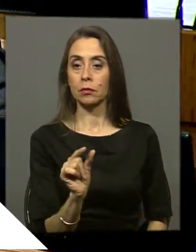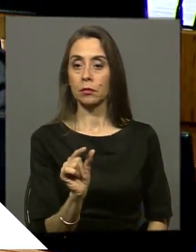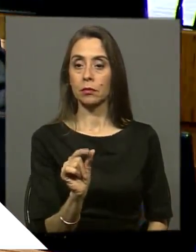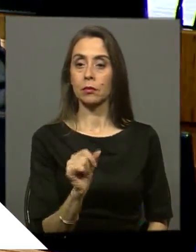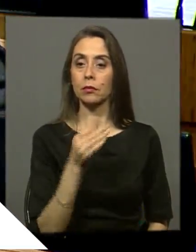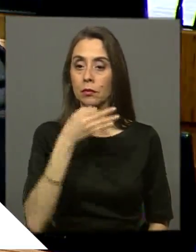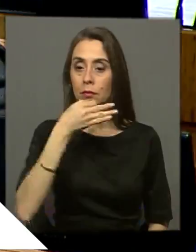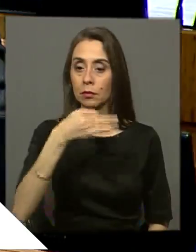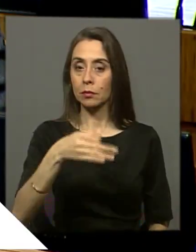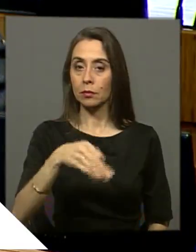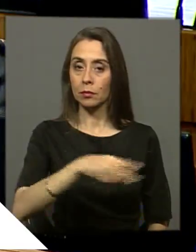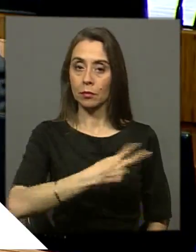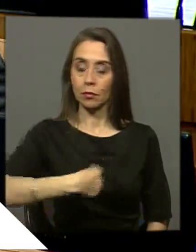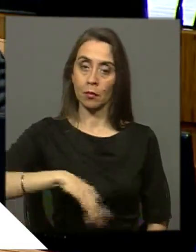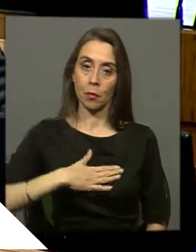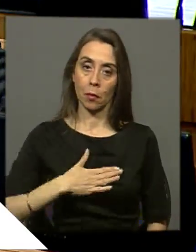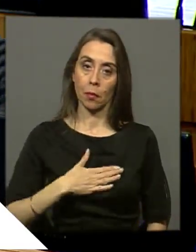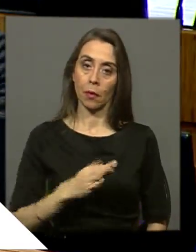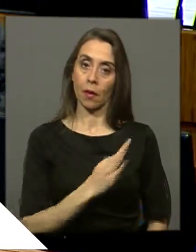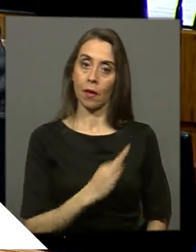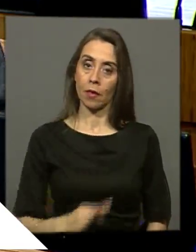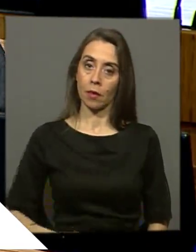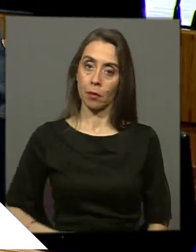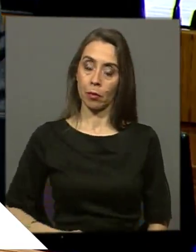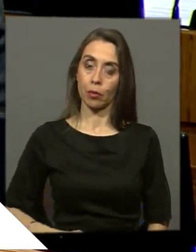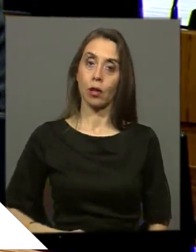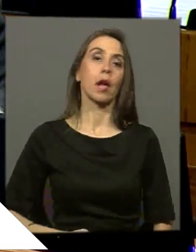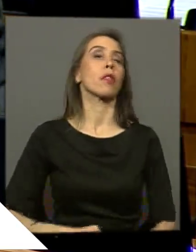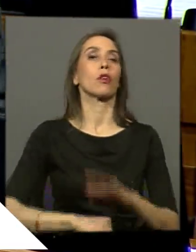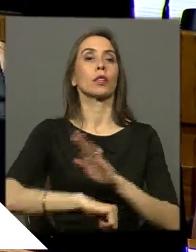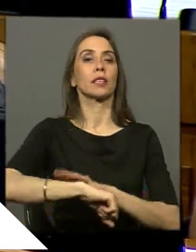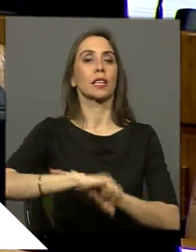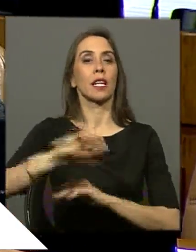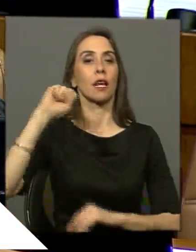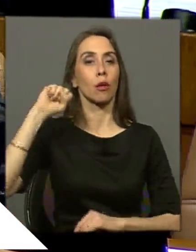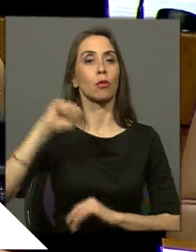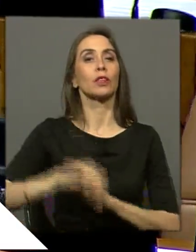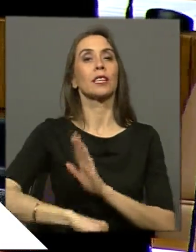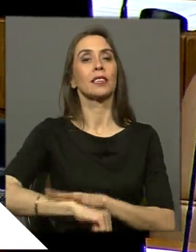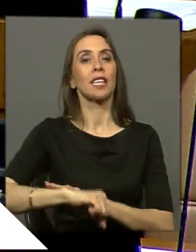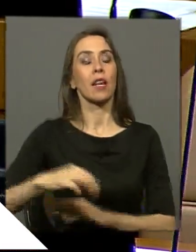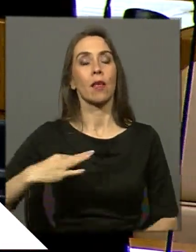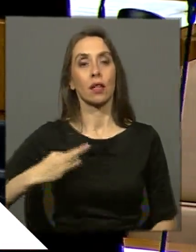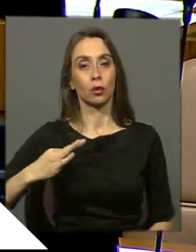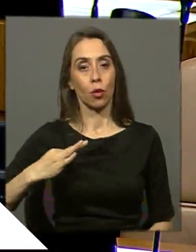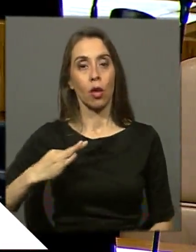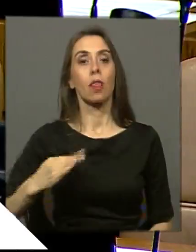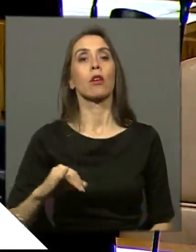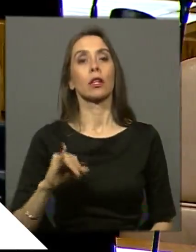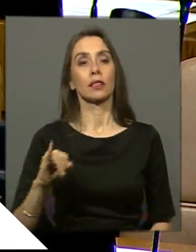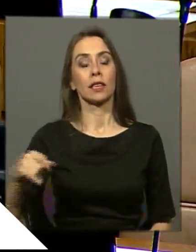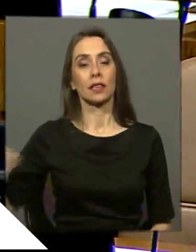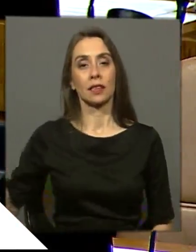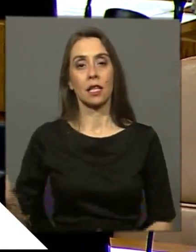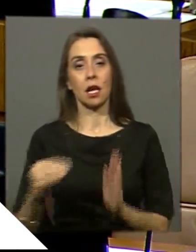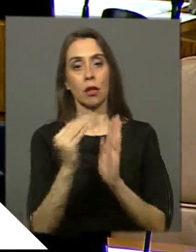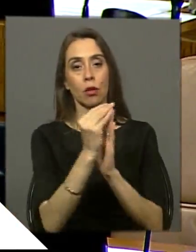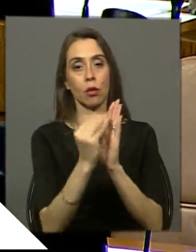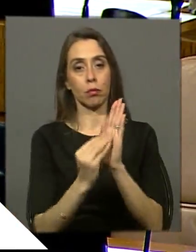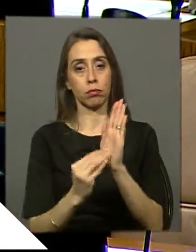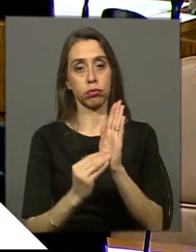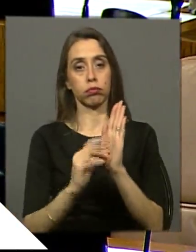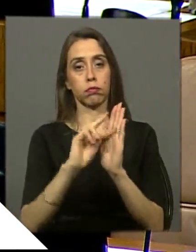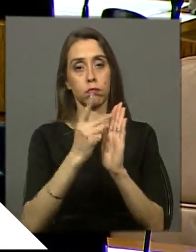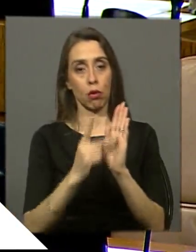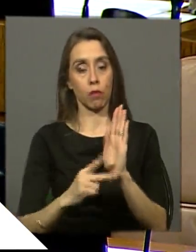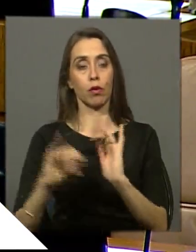señalar que la bancada del Partido Comunista la izquierda ciudadana va a aprobar las modificaciones del Senado como en su momento